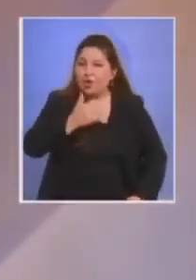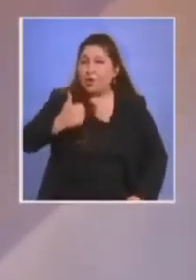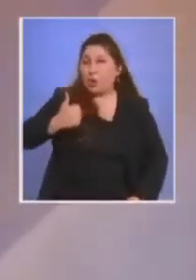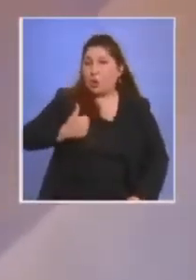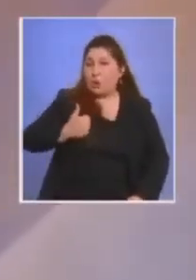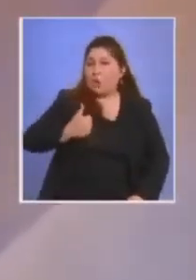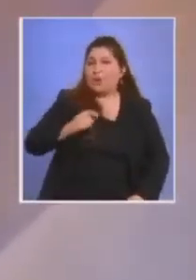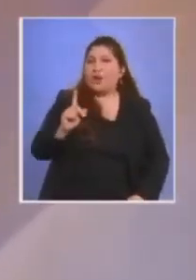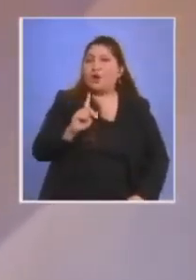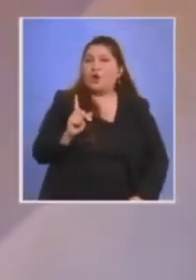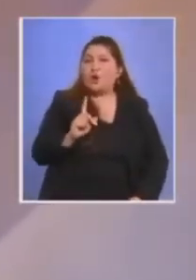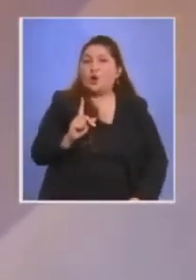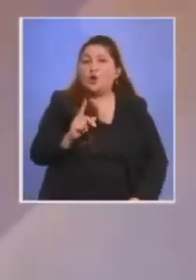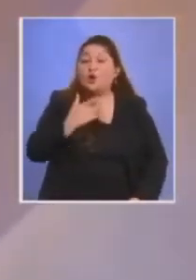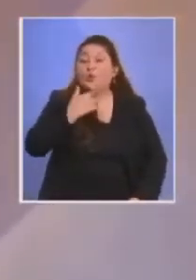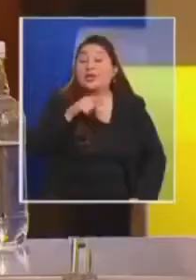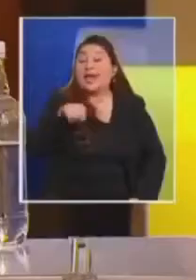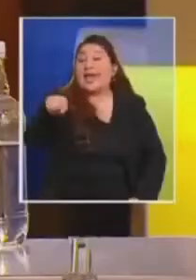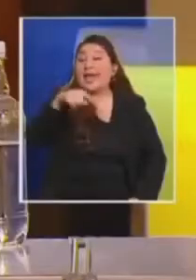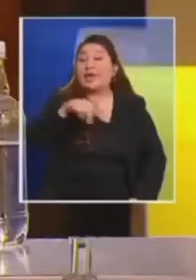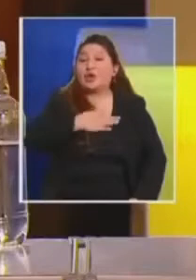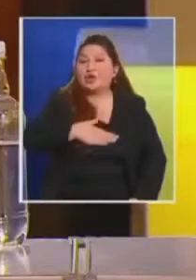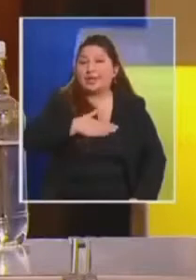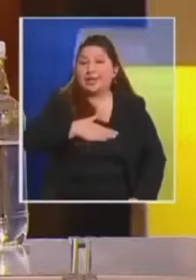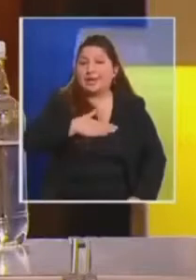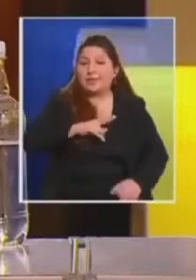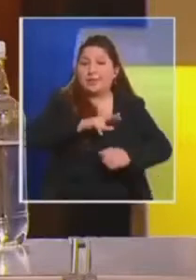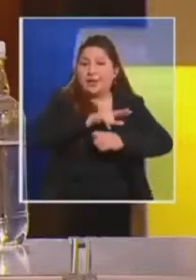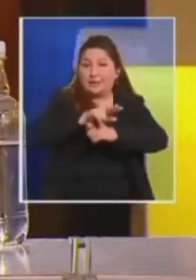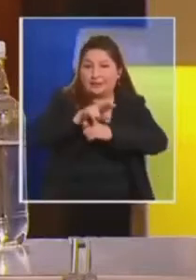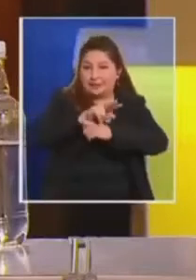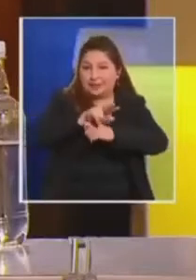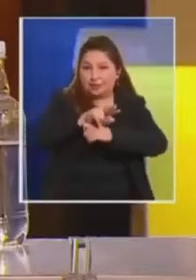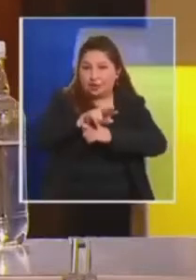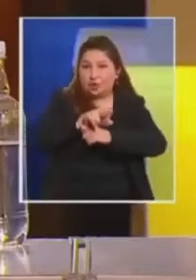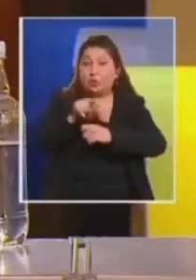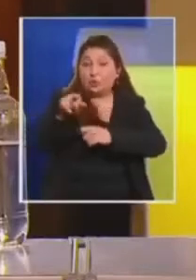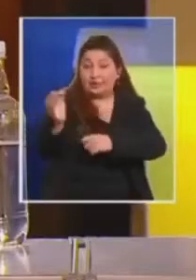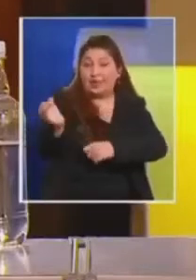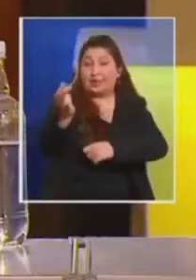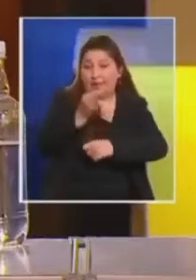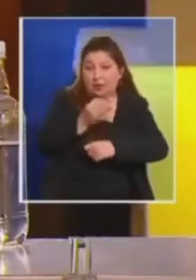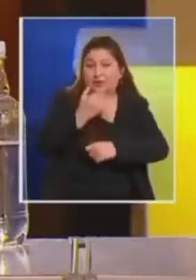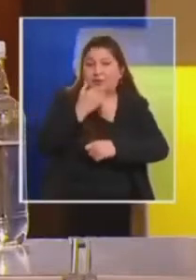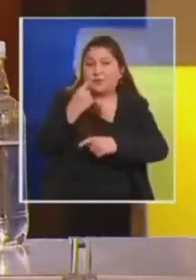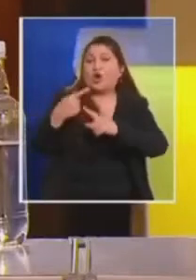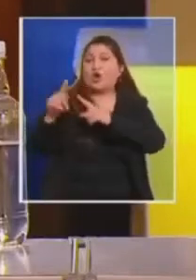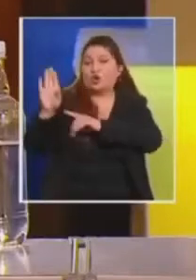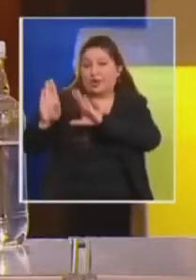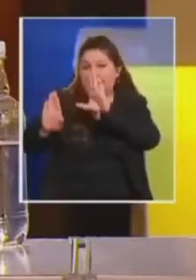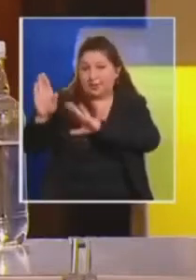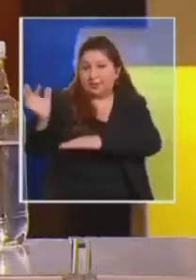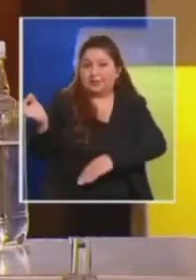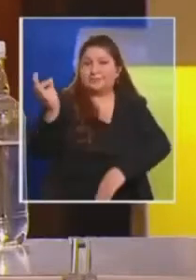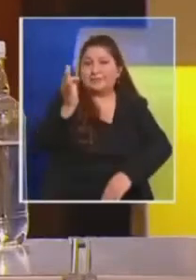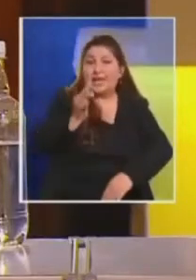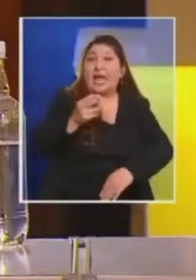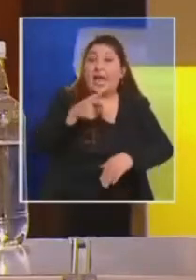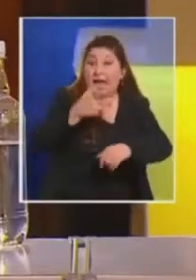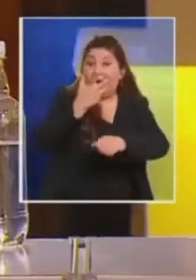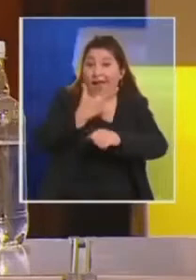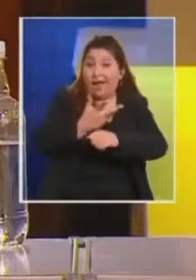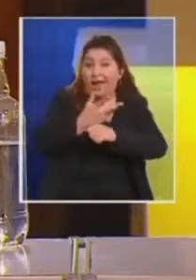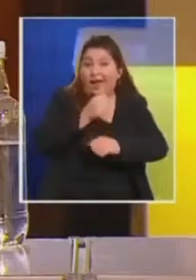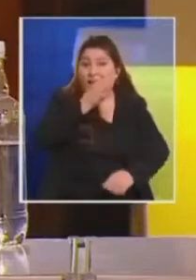ellos buscan a través de la administración, según la misma observación que usted ha hecho y otros candidatos también, que aquí hay lucro de por medio, y el